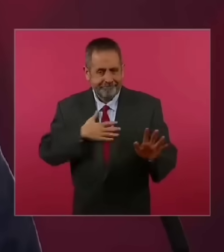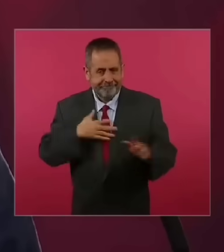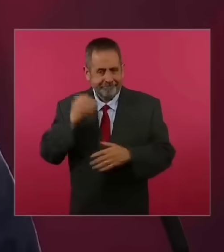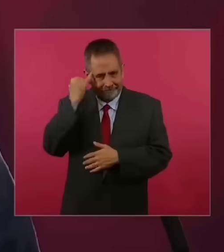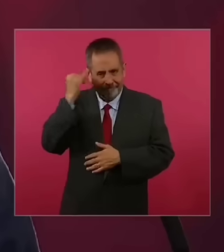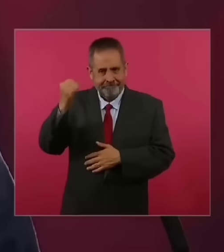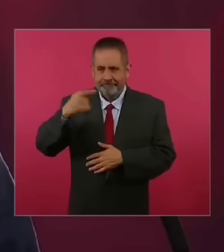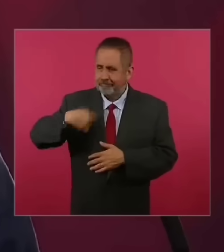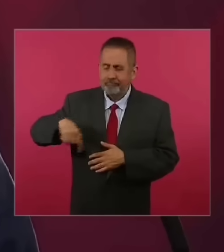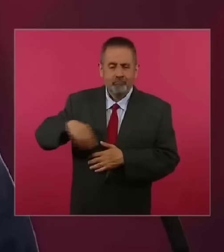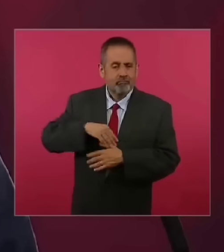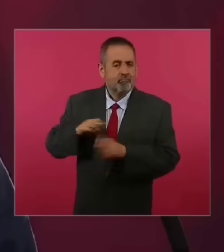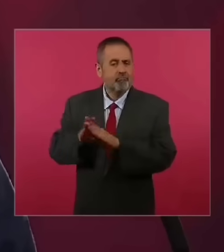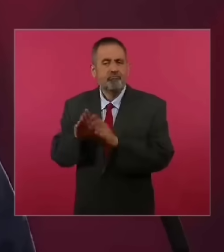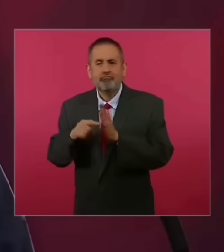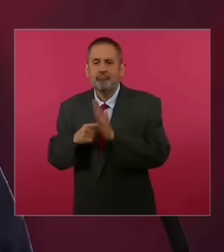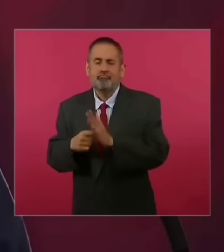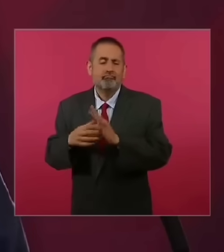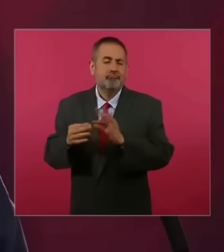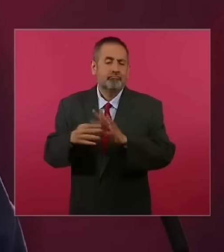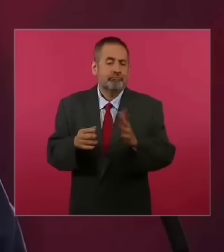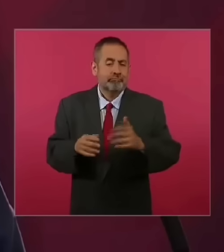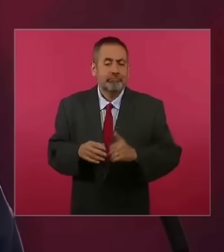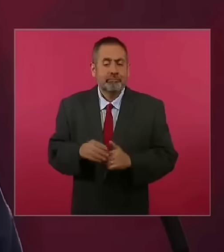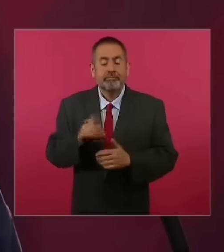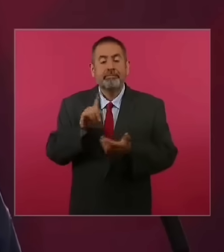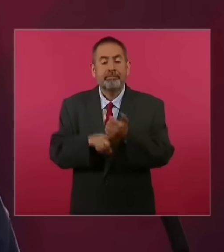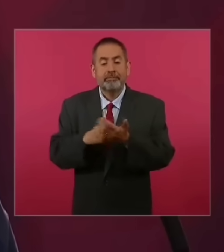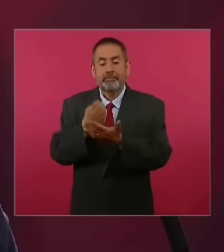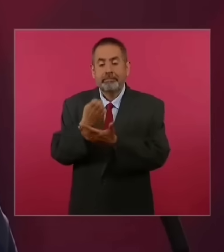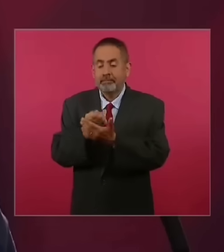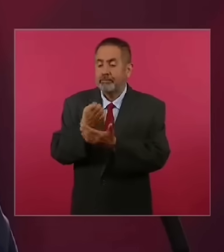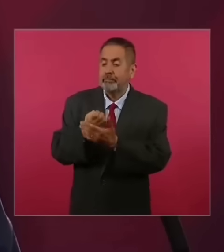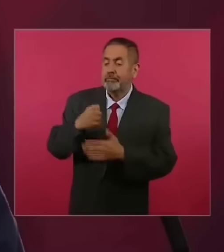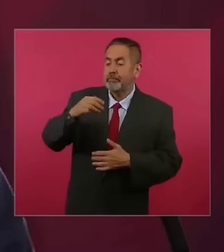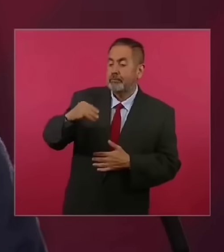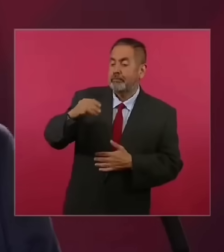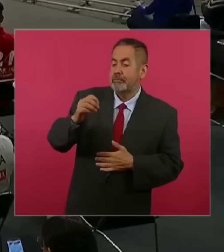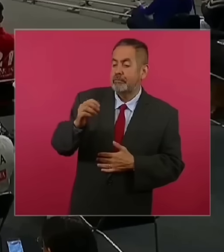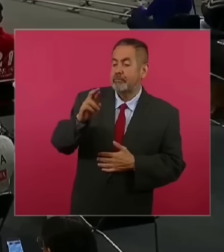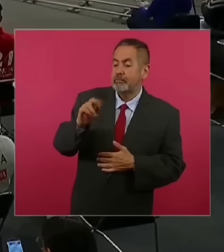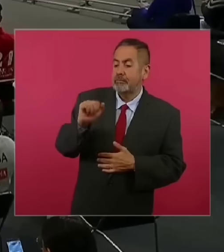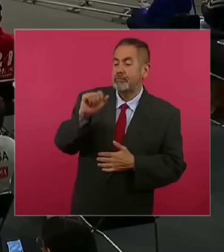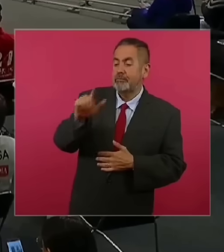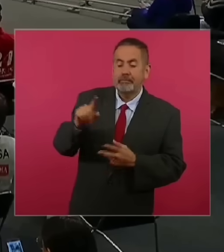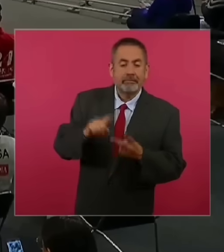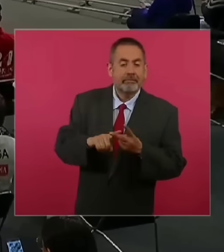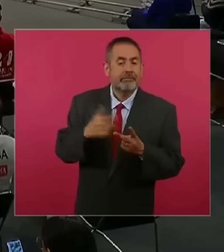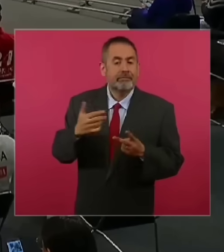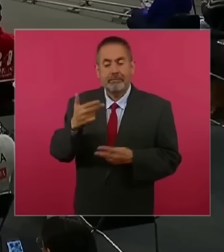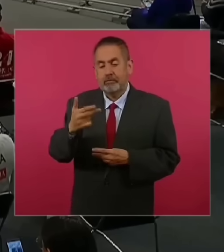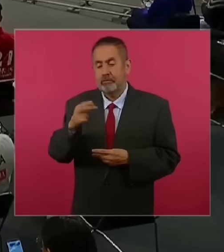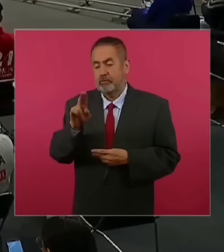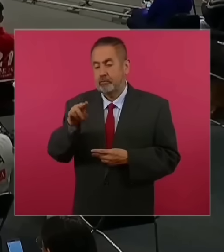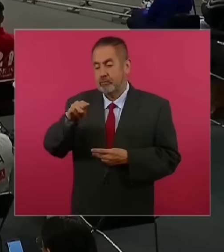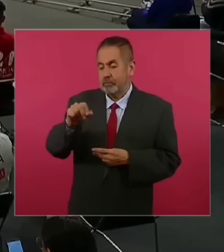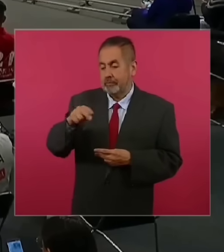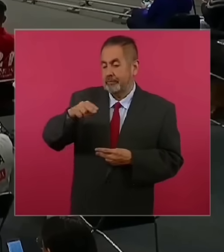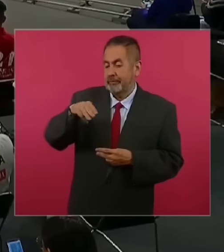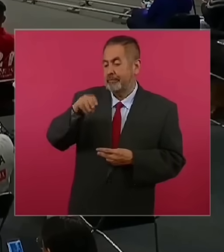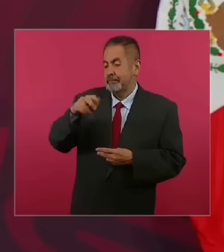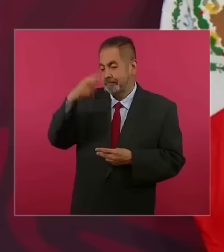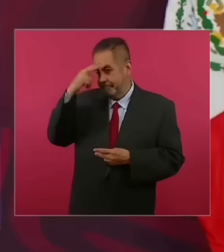el modelo que tiene que ver con la economía moral y con el humanismo mexicano.